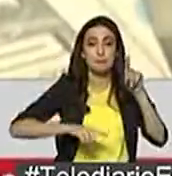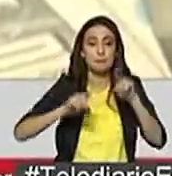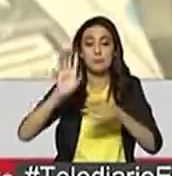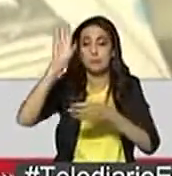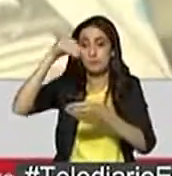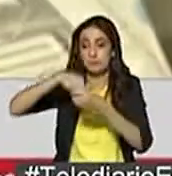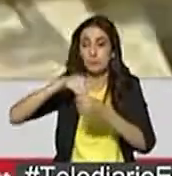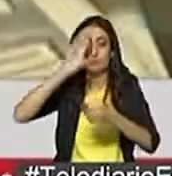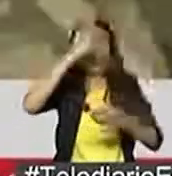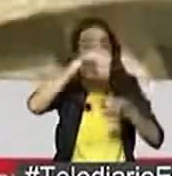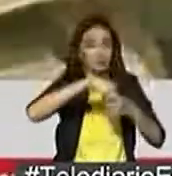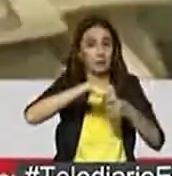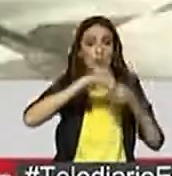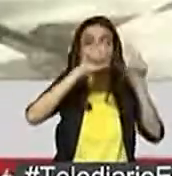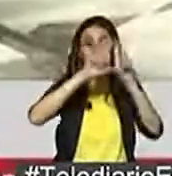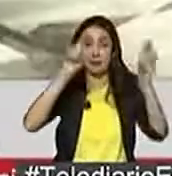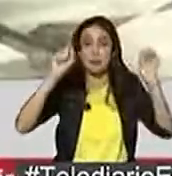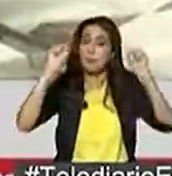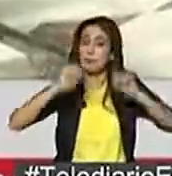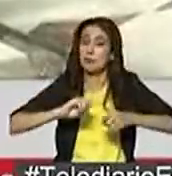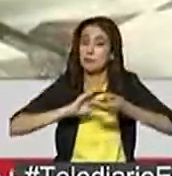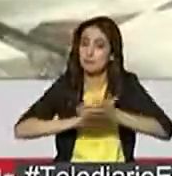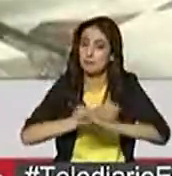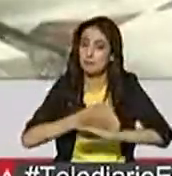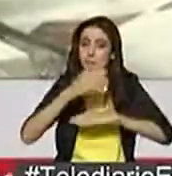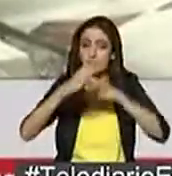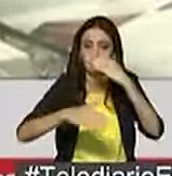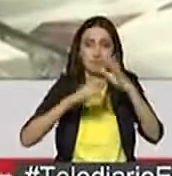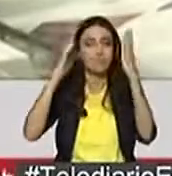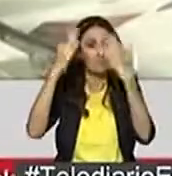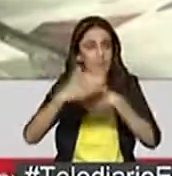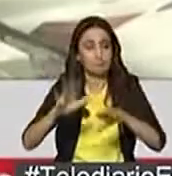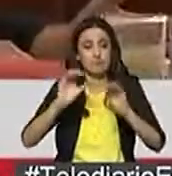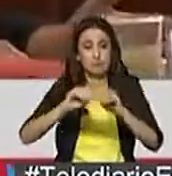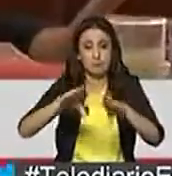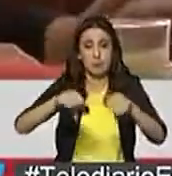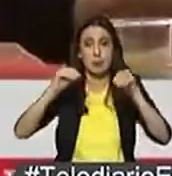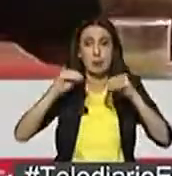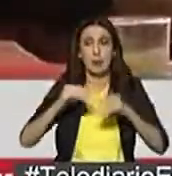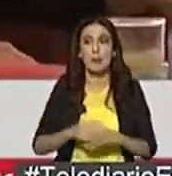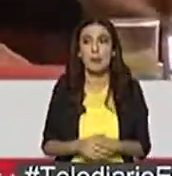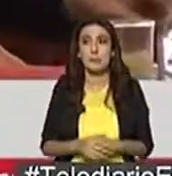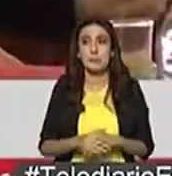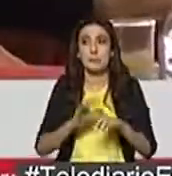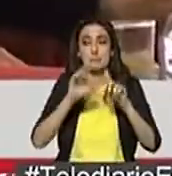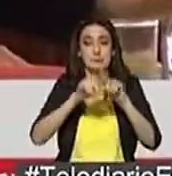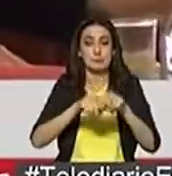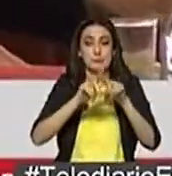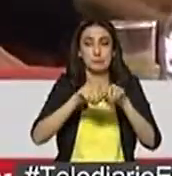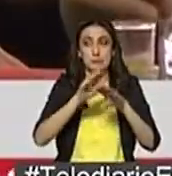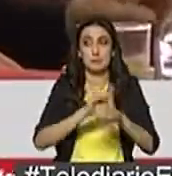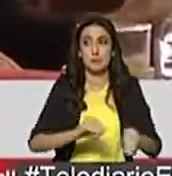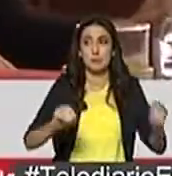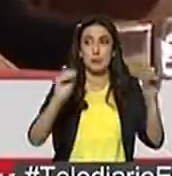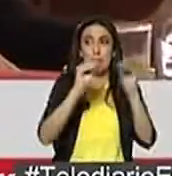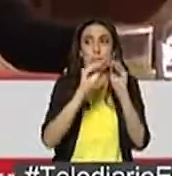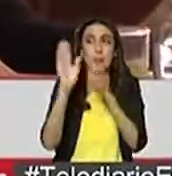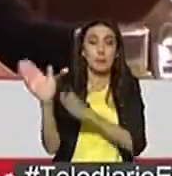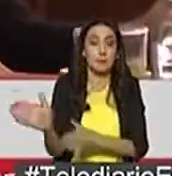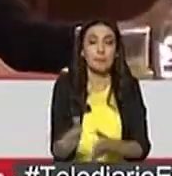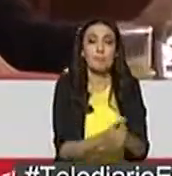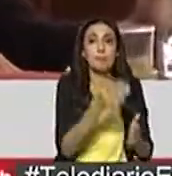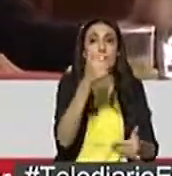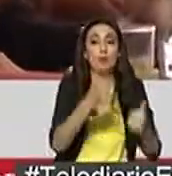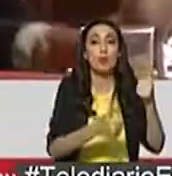recaudó recursos de empresas que posteriormente se habrían beneficiado con contratos estatales. Según pericias realizadas, la Fiscalía